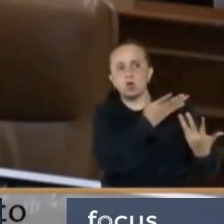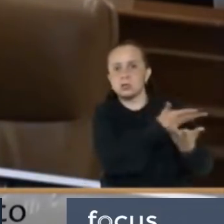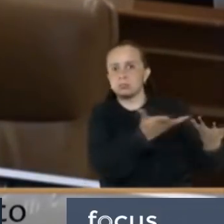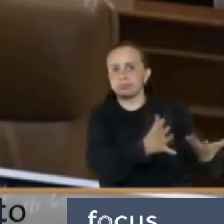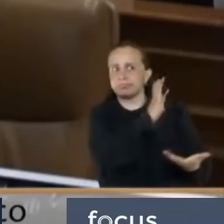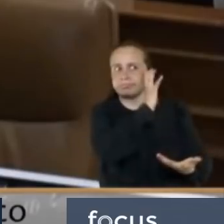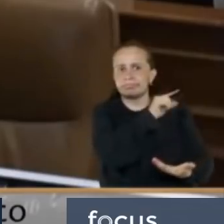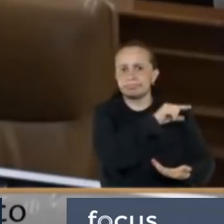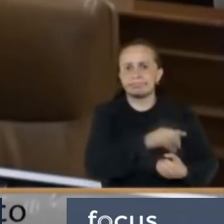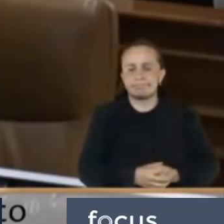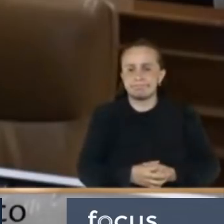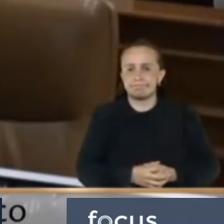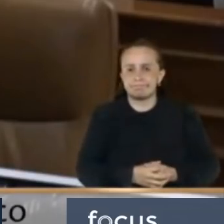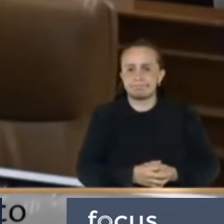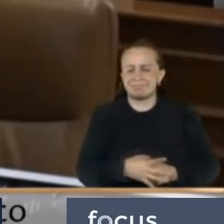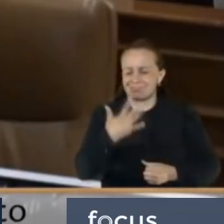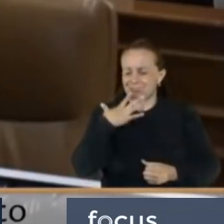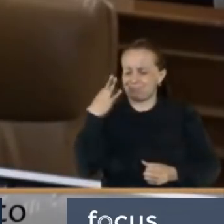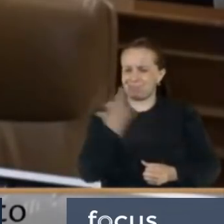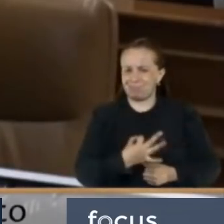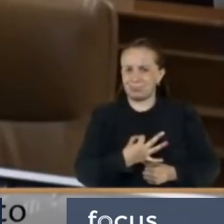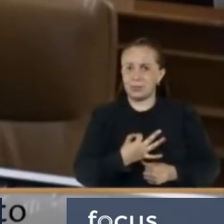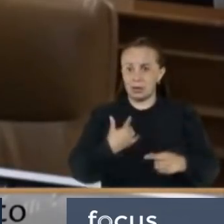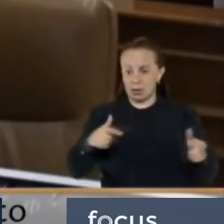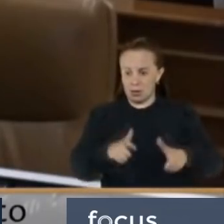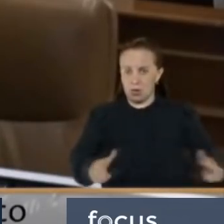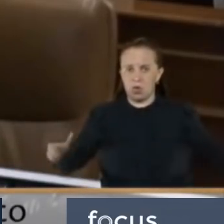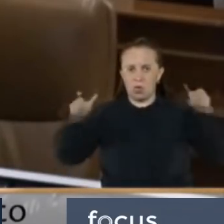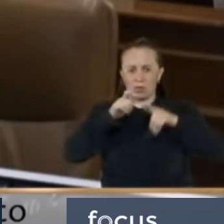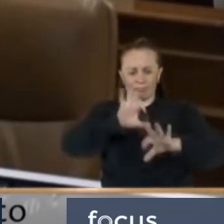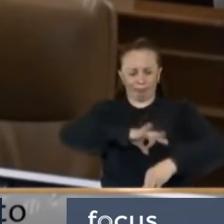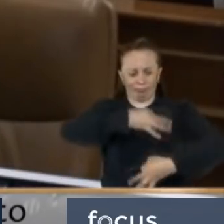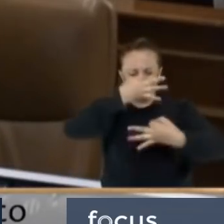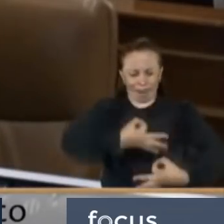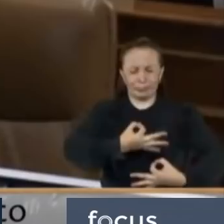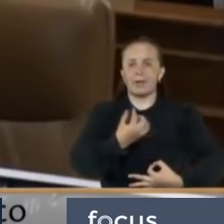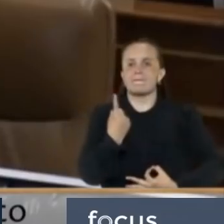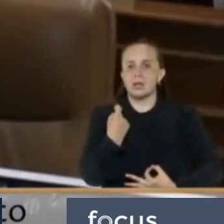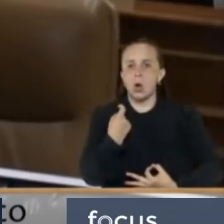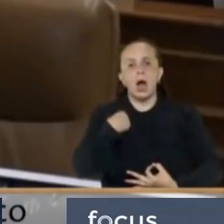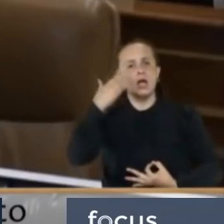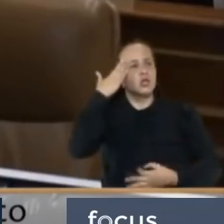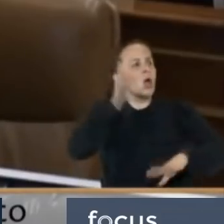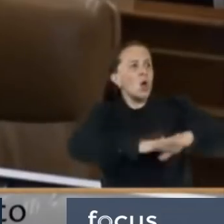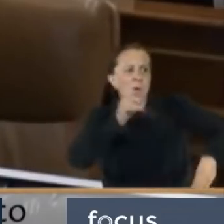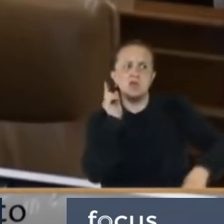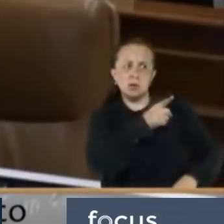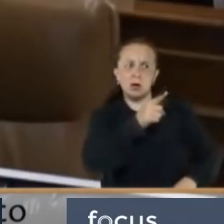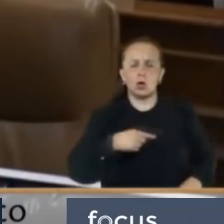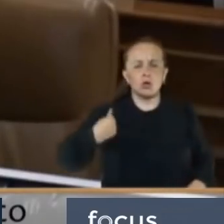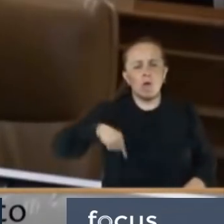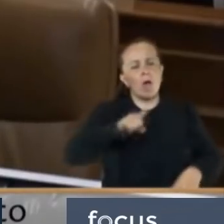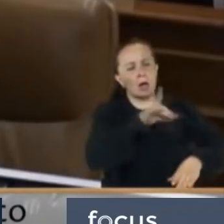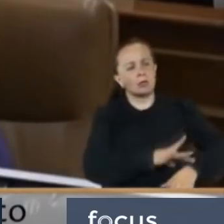Realmente faltó la dignidad del Congreso. Sé que no fue culpa suya, doctor Germán, usted no